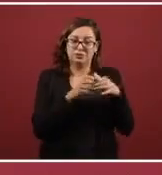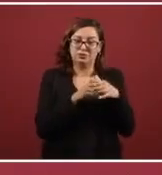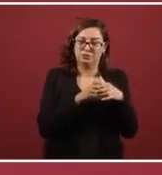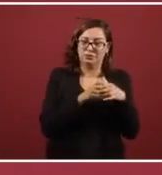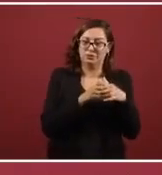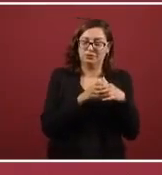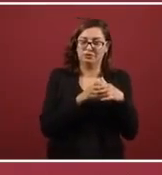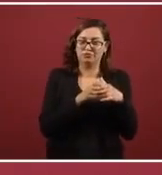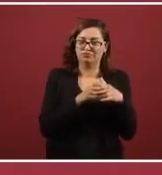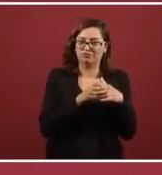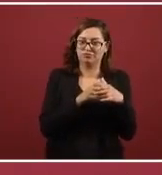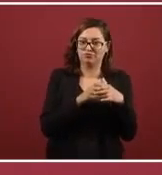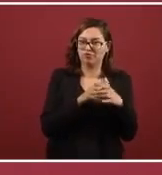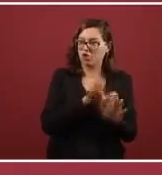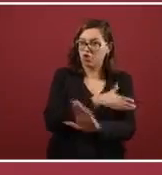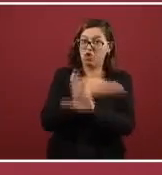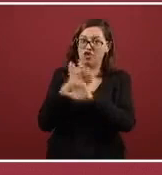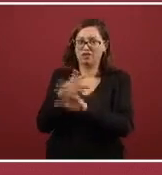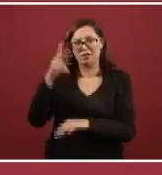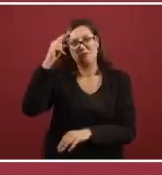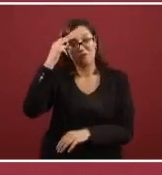que encabezaba Porfirio Díaz.